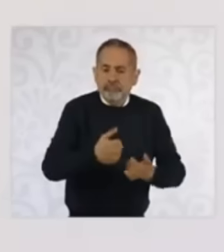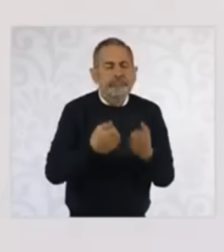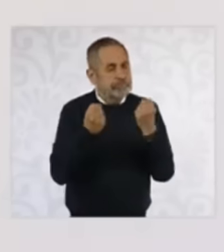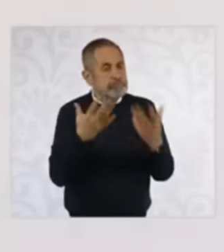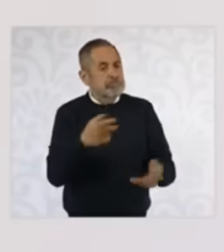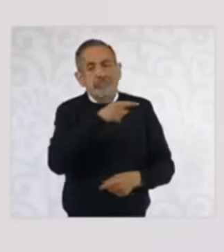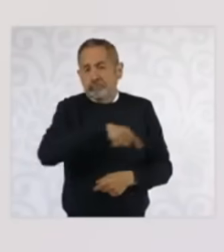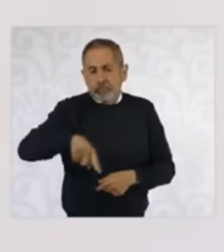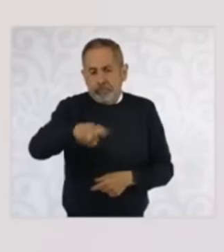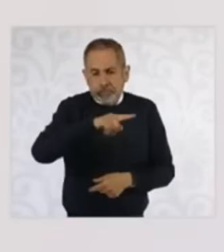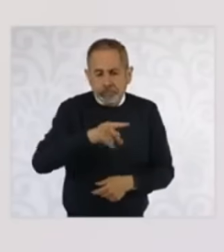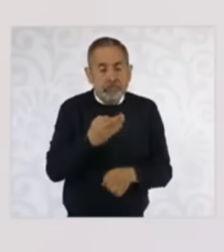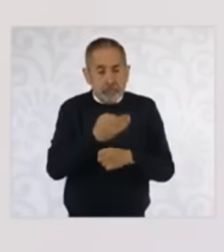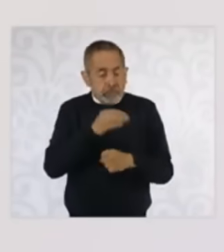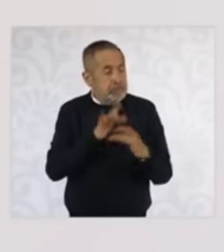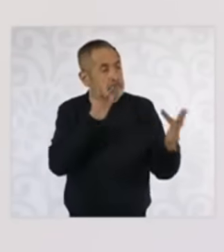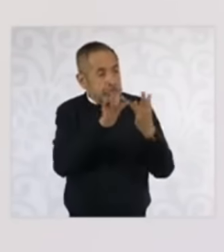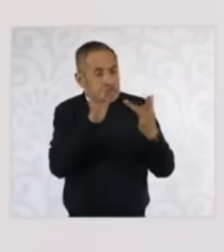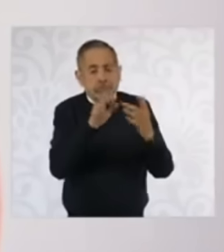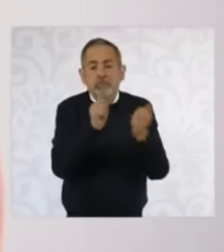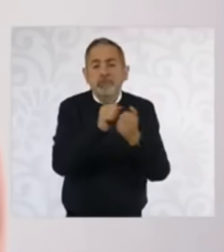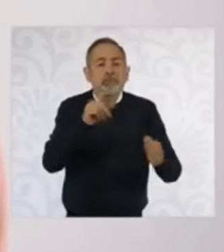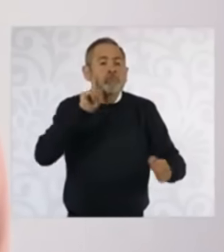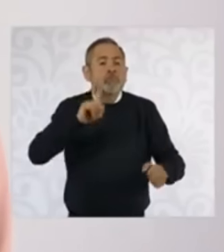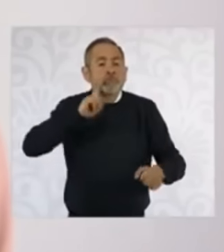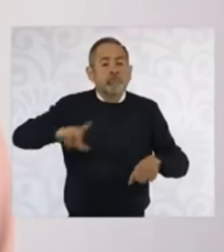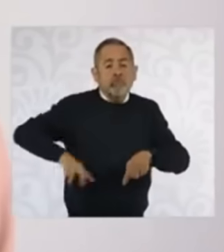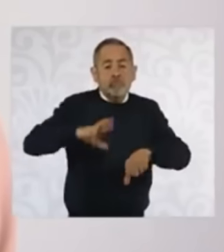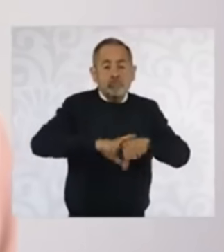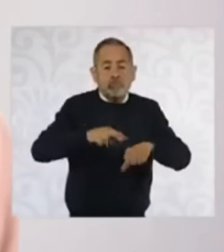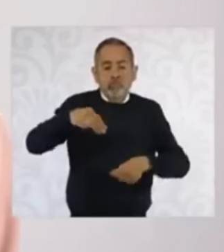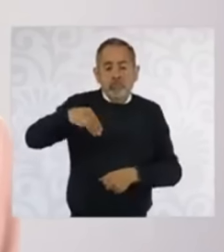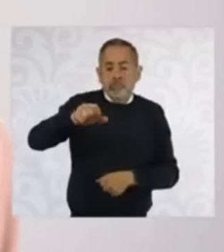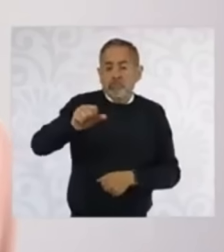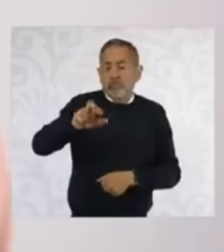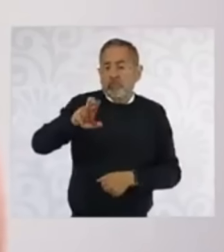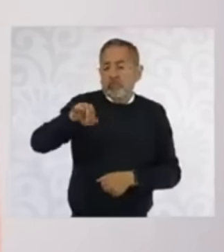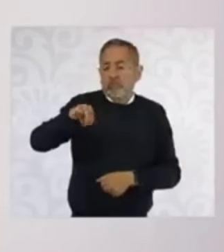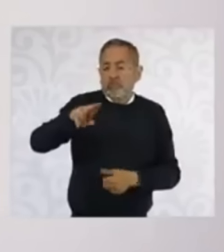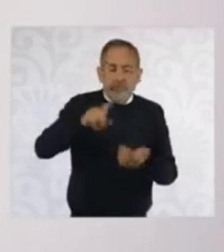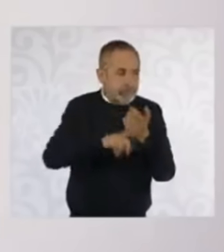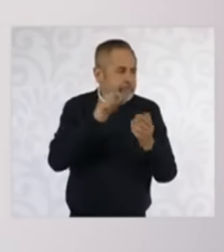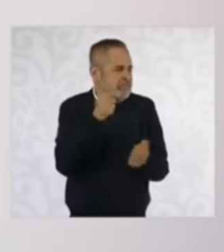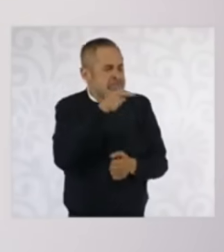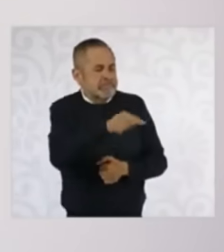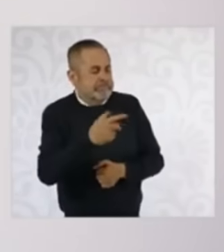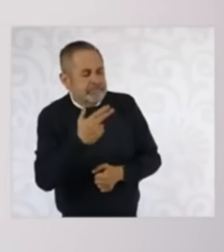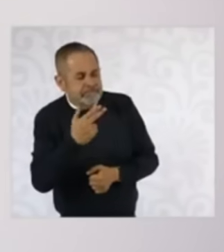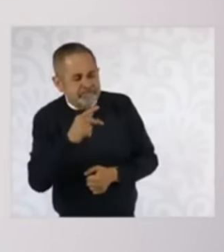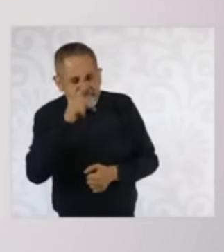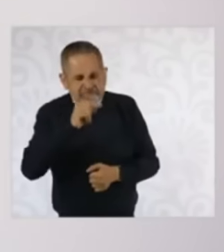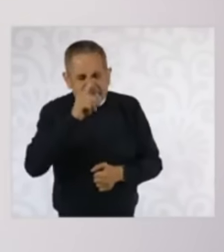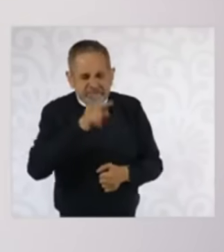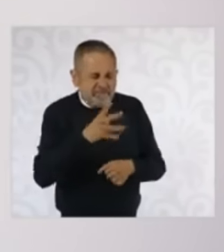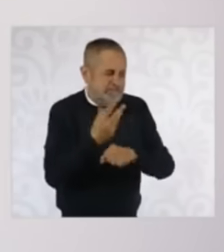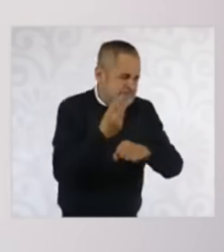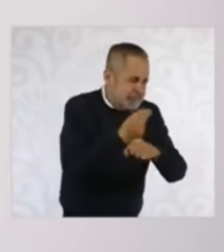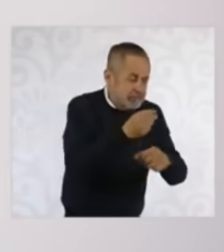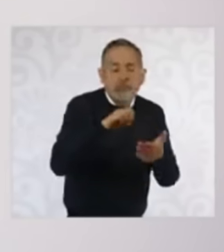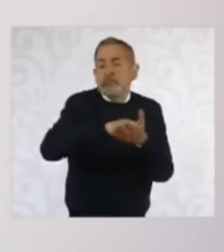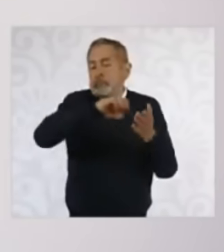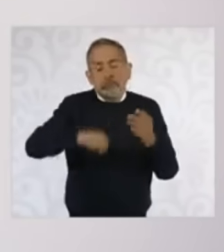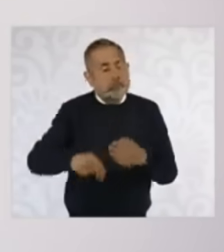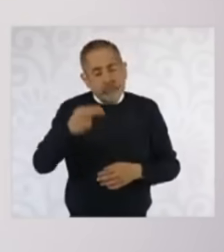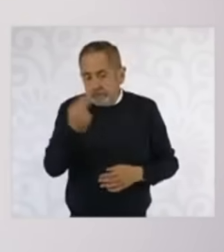estamos trabajando con la gobernadora con Marina del Pilar para mejorar algunos servicios públicos importantes por ejemplo agua